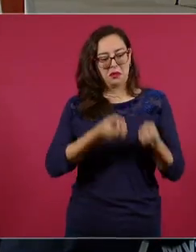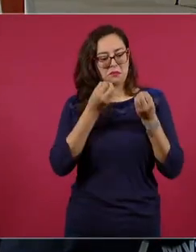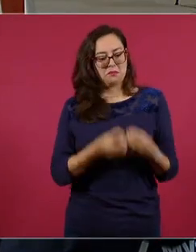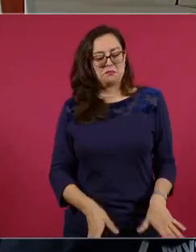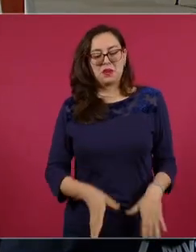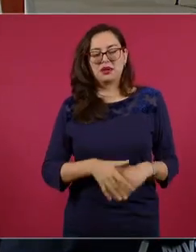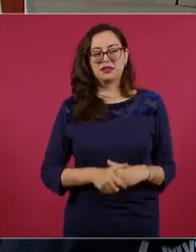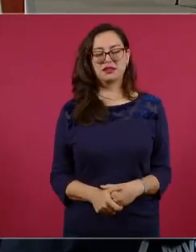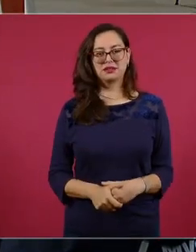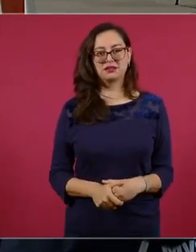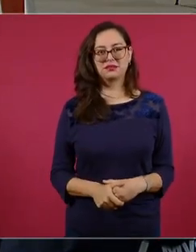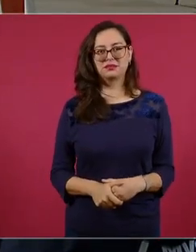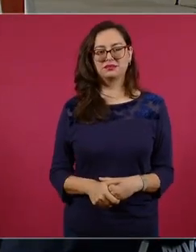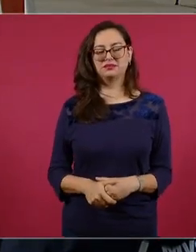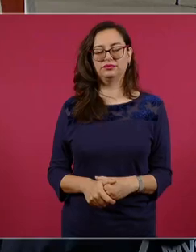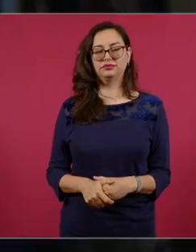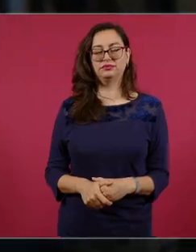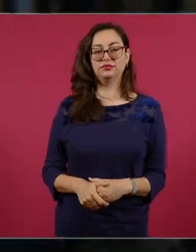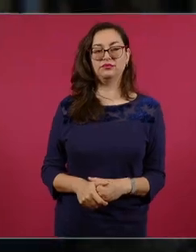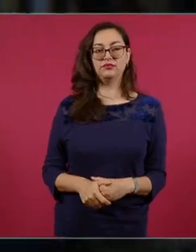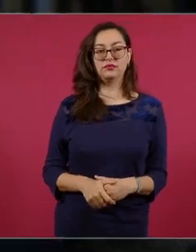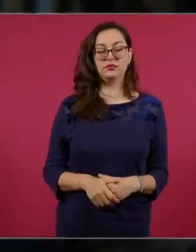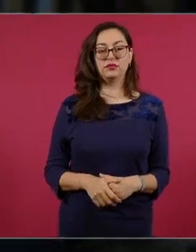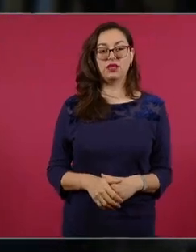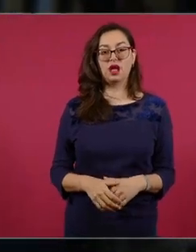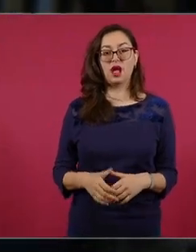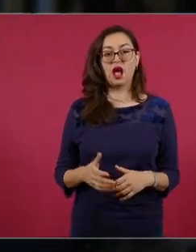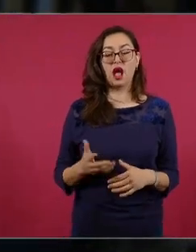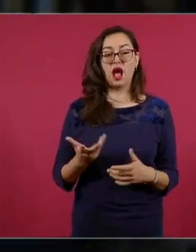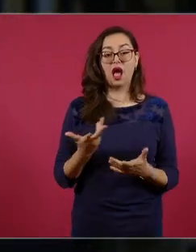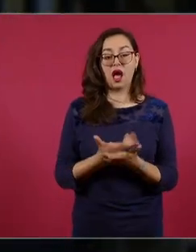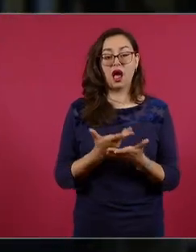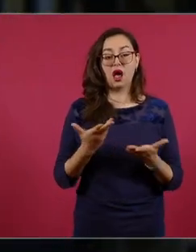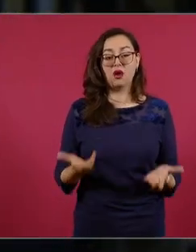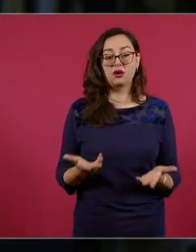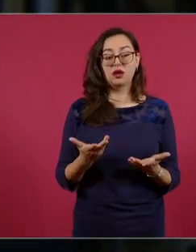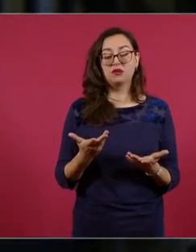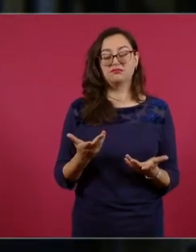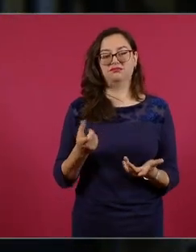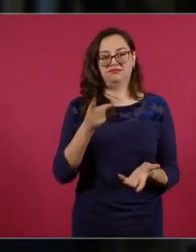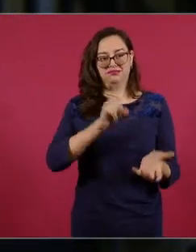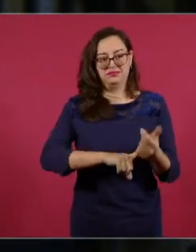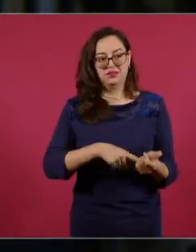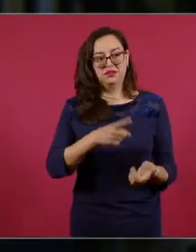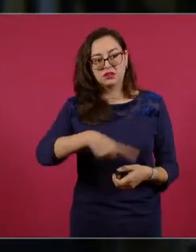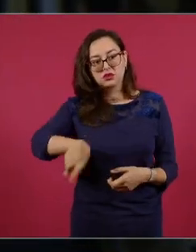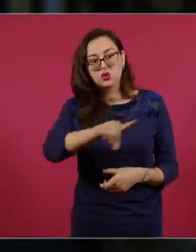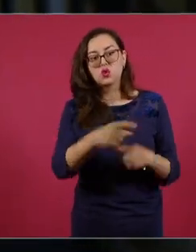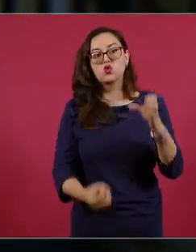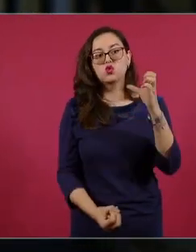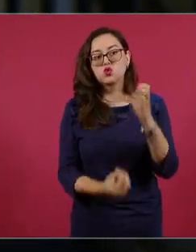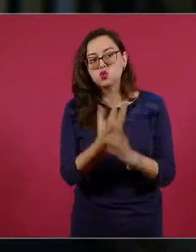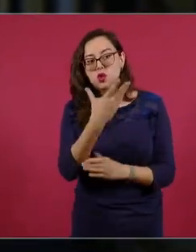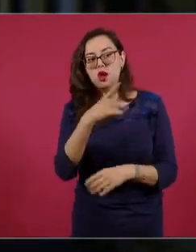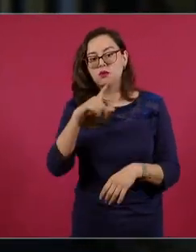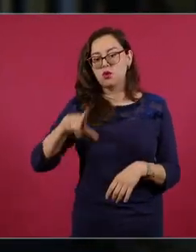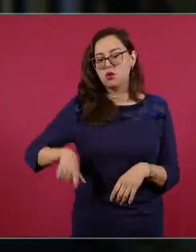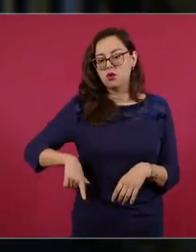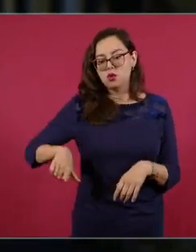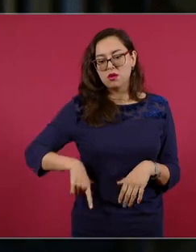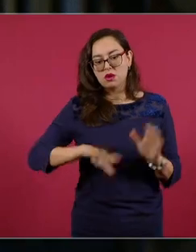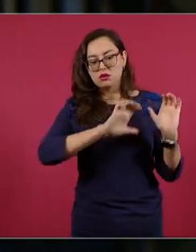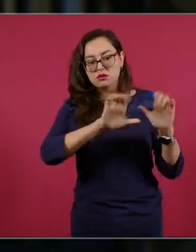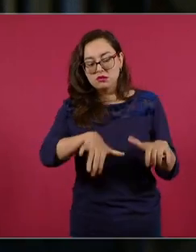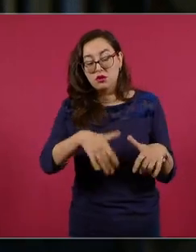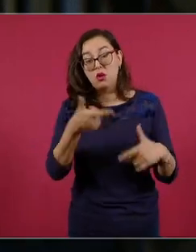lo han podido localizar y esperan que con estos nuevos funcionarios que se dieron en la Procuraduría Agraria, pues ya haya una solución,